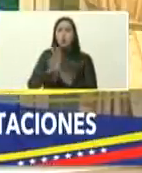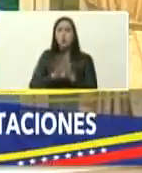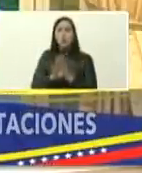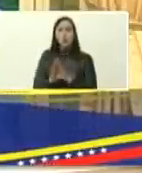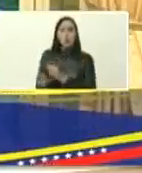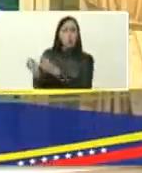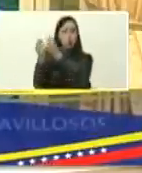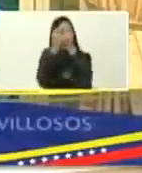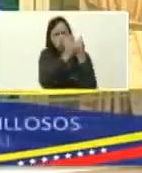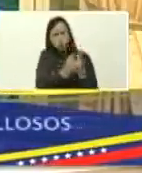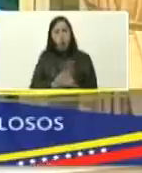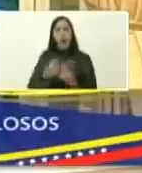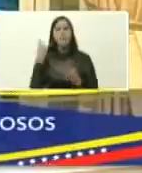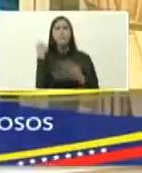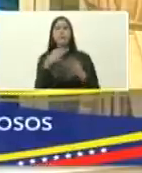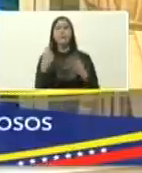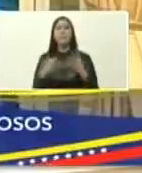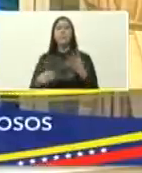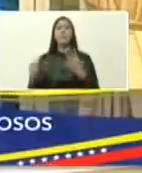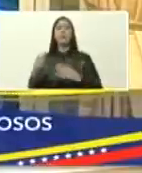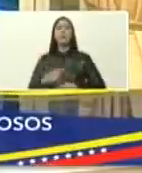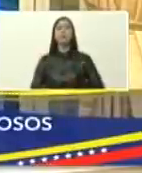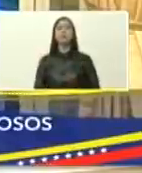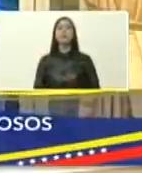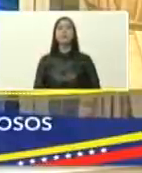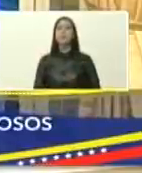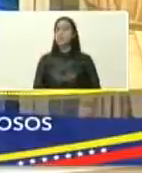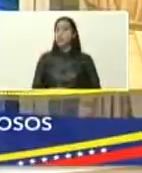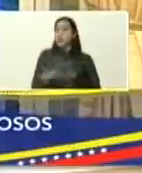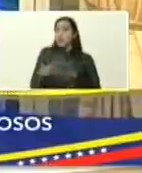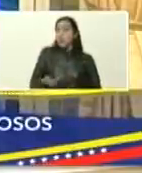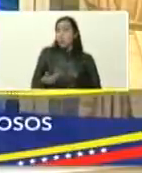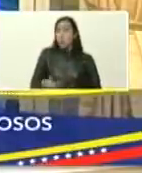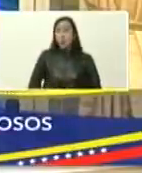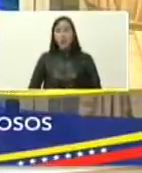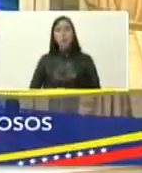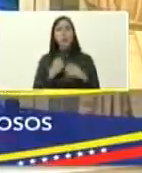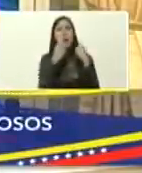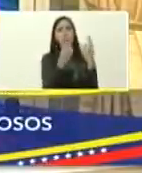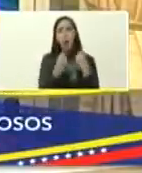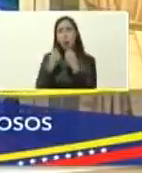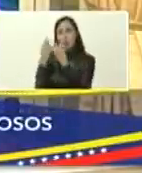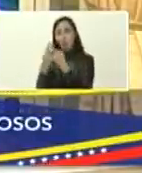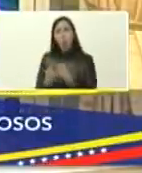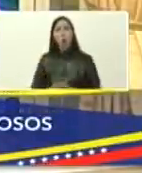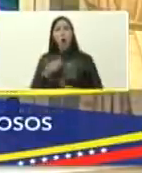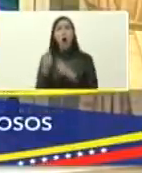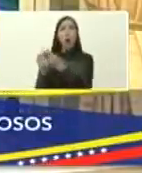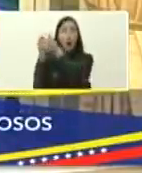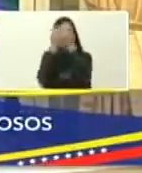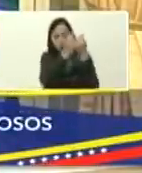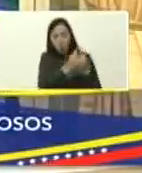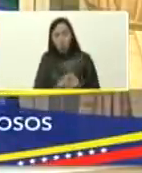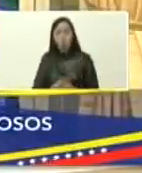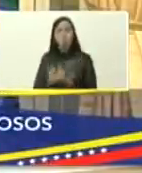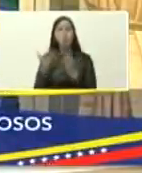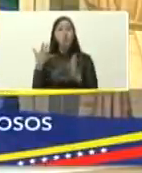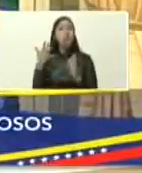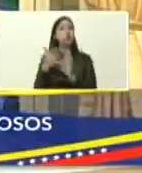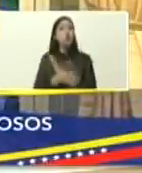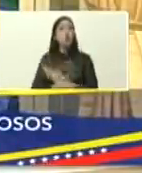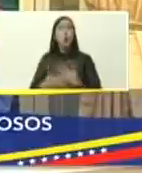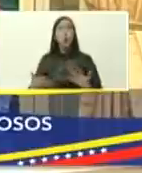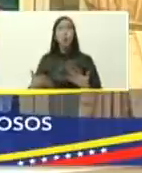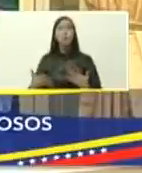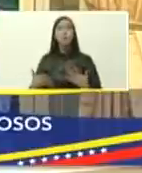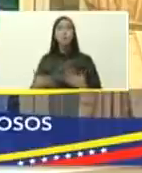economía diversificada, una economía que apunte en primer lugar, como siempre